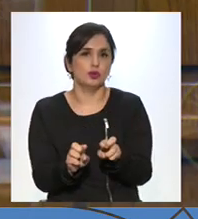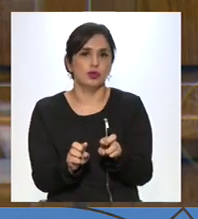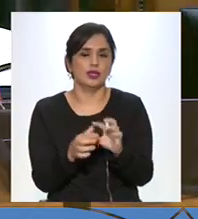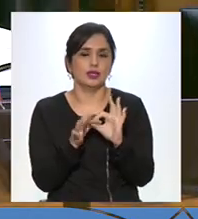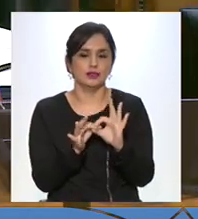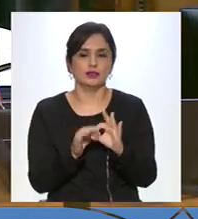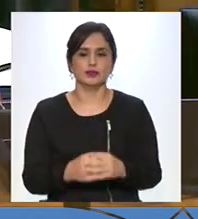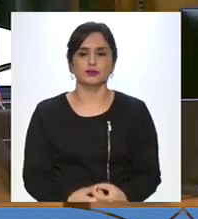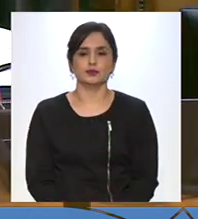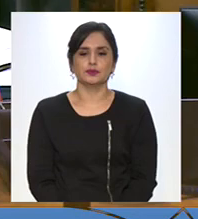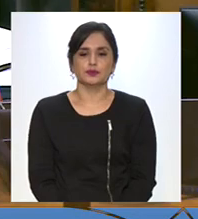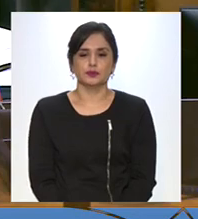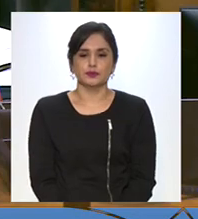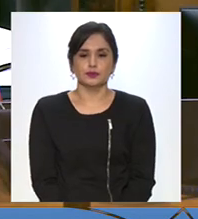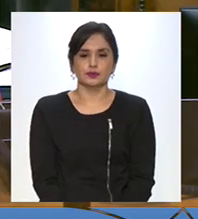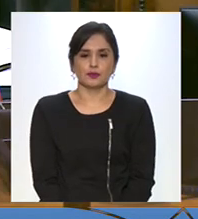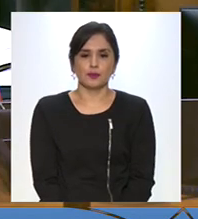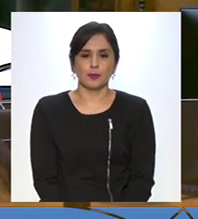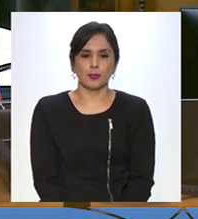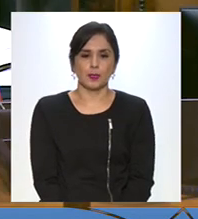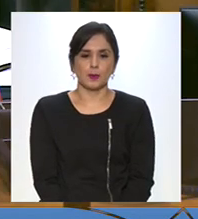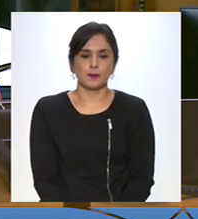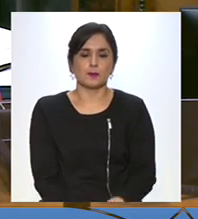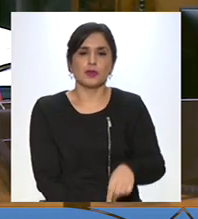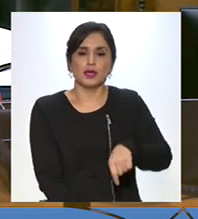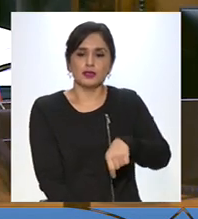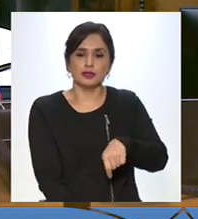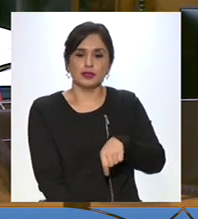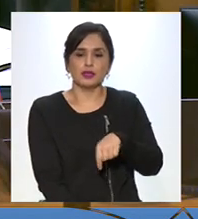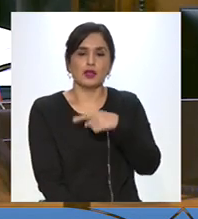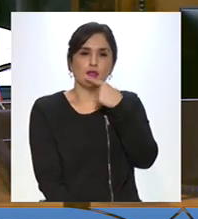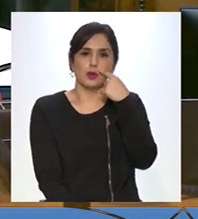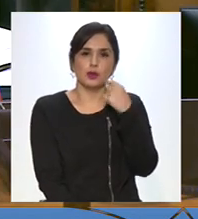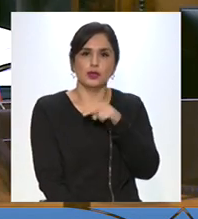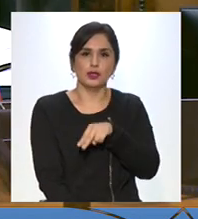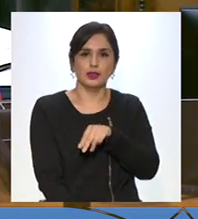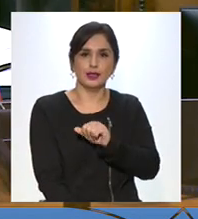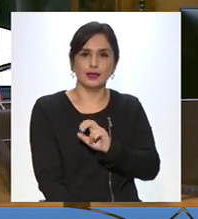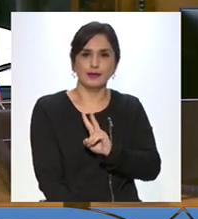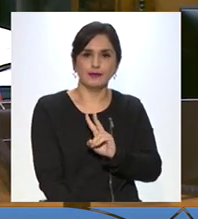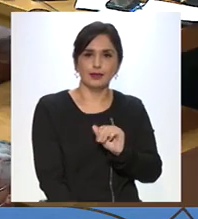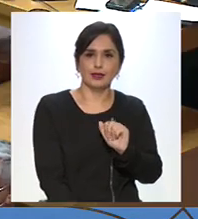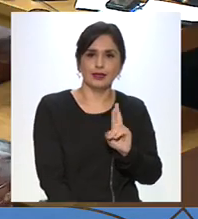Presidenta. Gracias, señor Galilea. Senador Navarro, tiene la palabra.